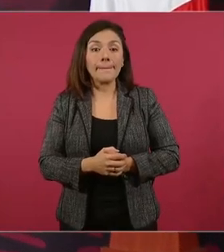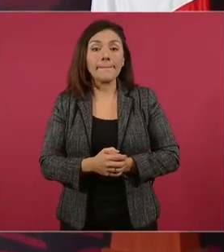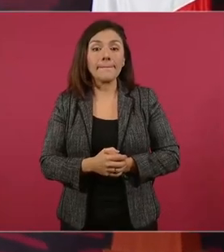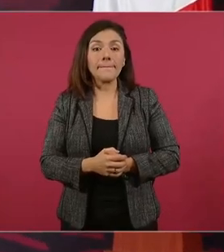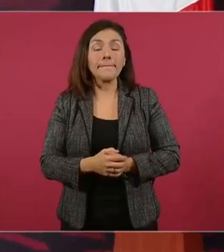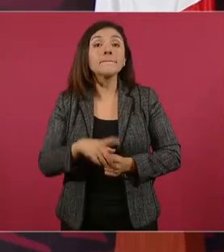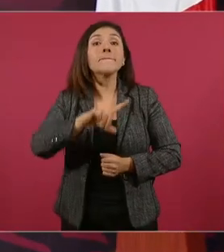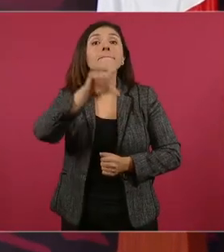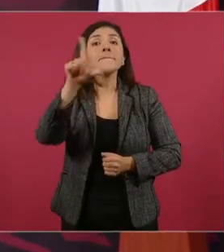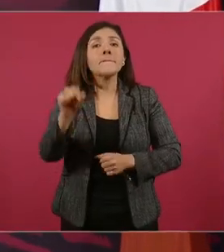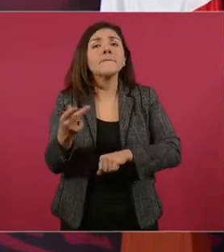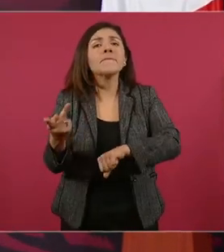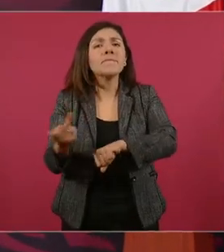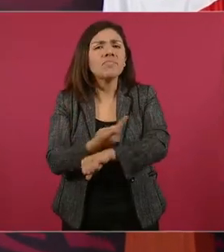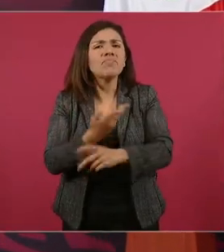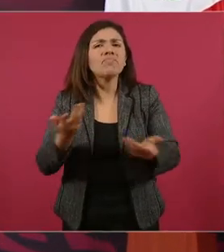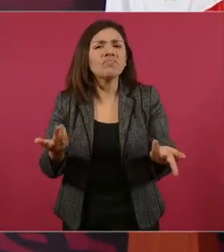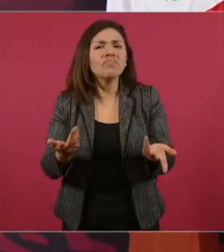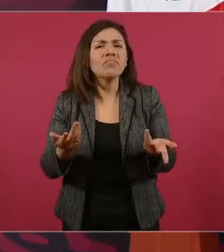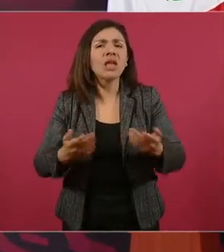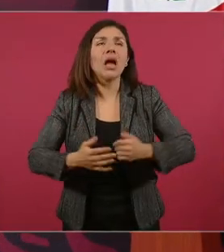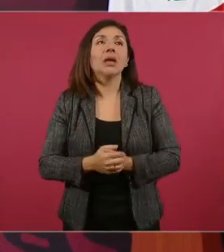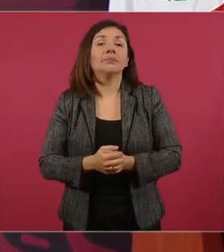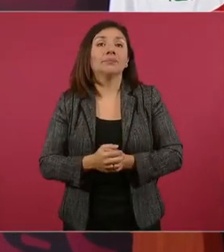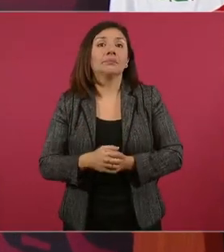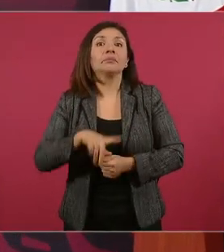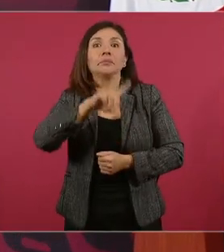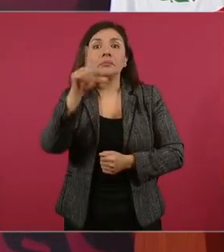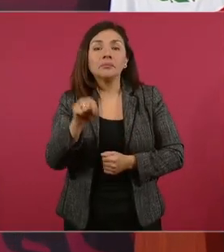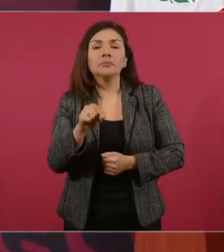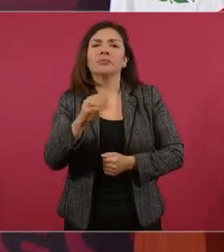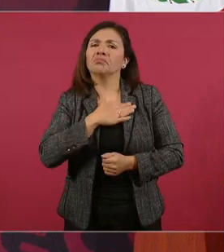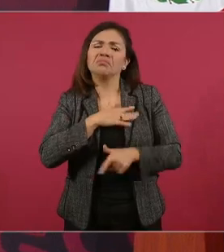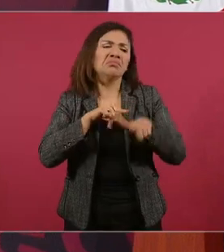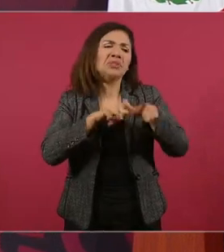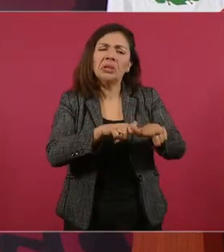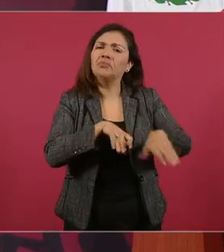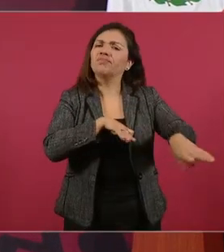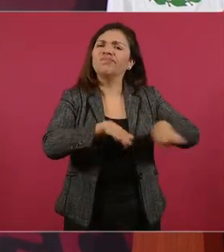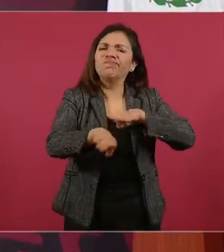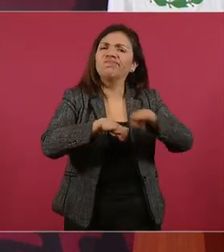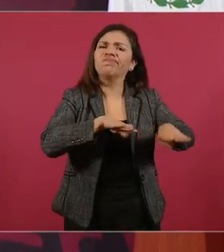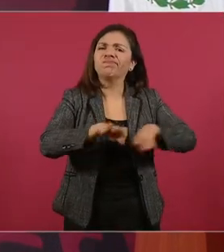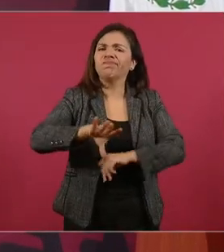¿Qué pasa? Bueno, con nuestro trabajo,